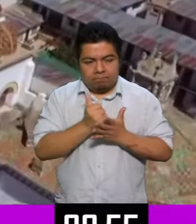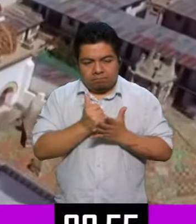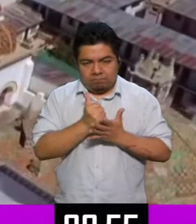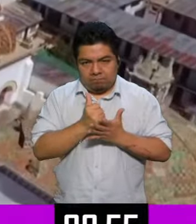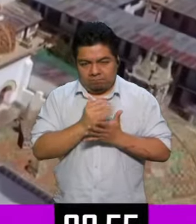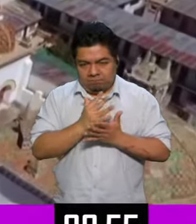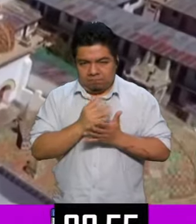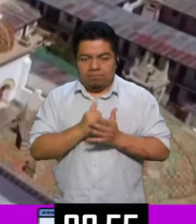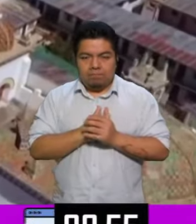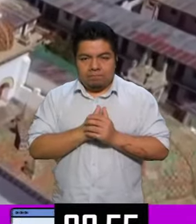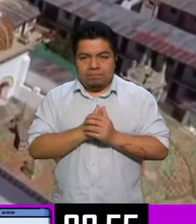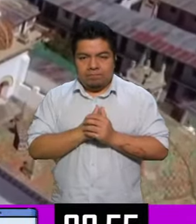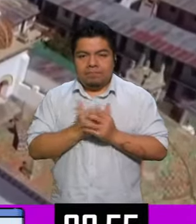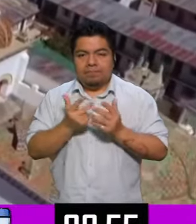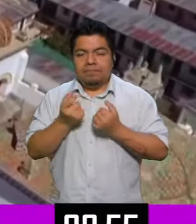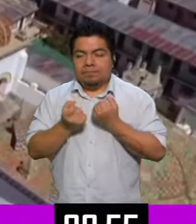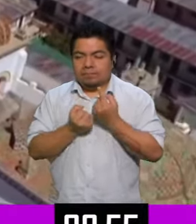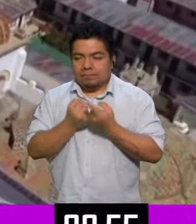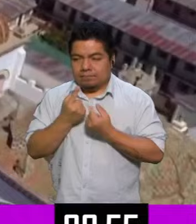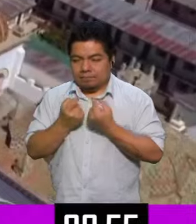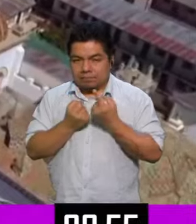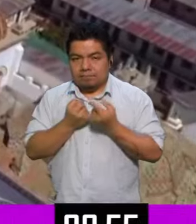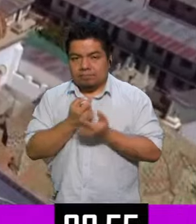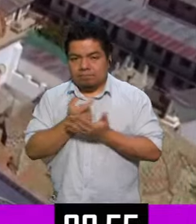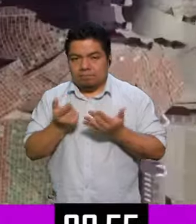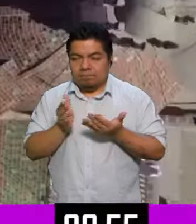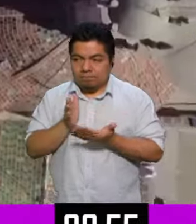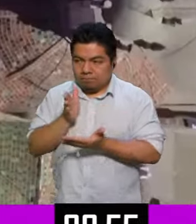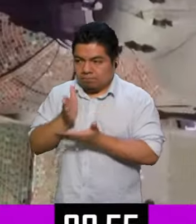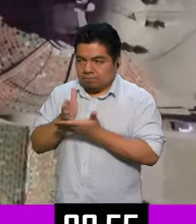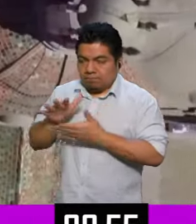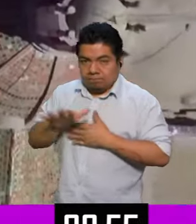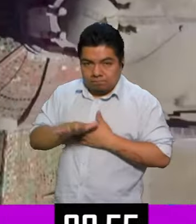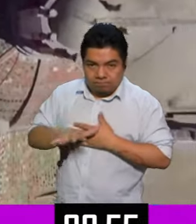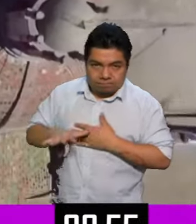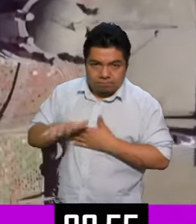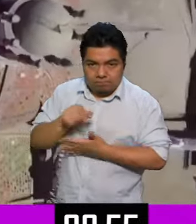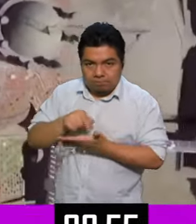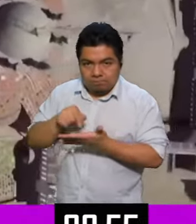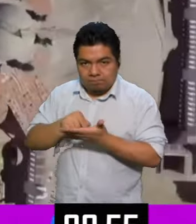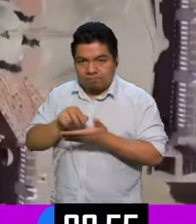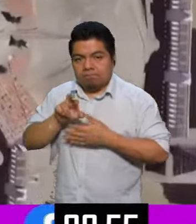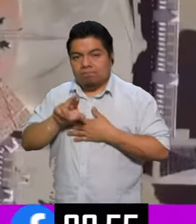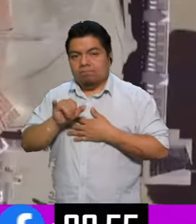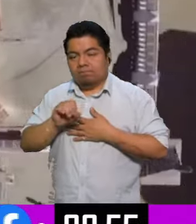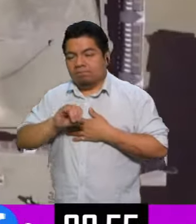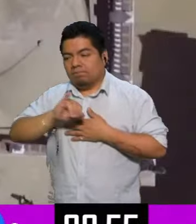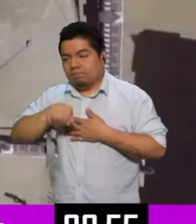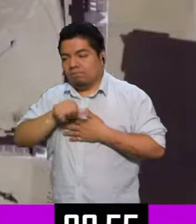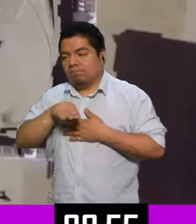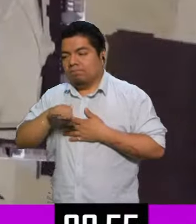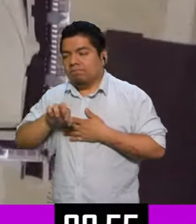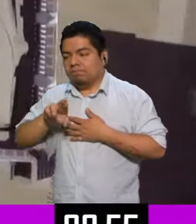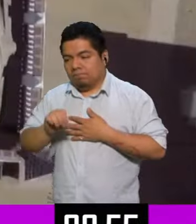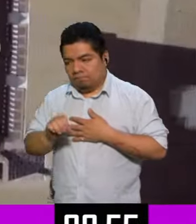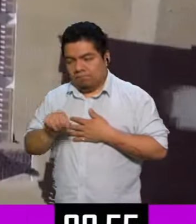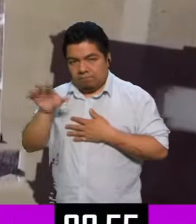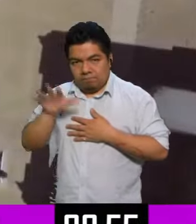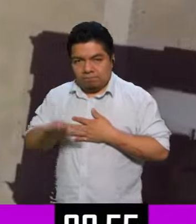cosa así, y llegaron algunos quechuas justo a la zona de Río de Janeiro y ahí